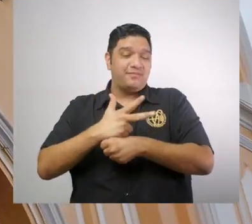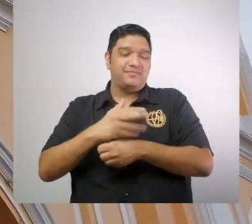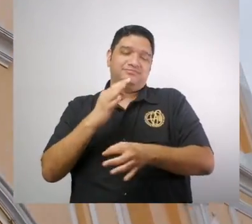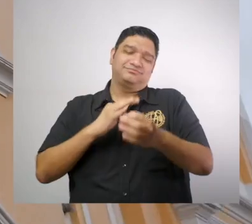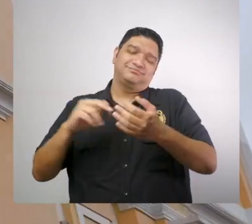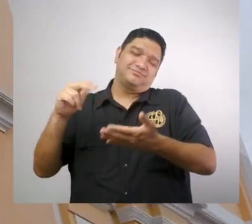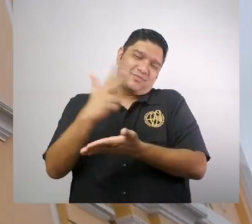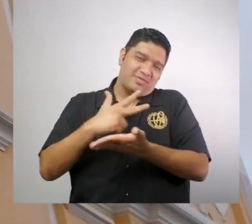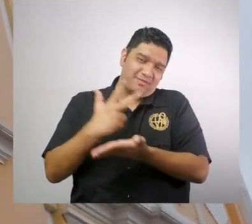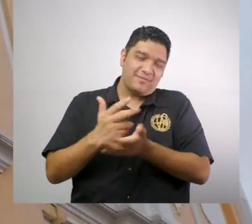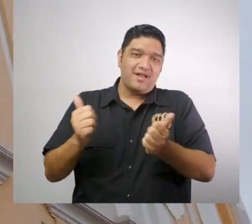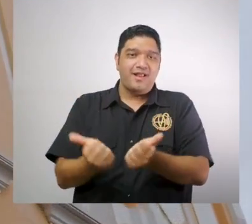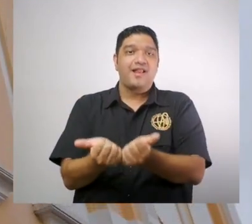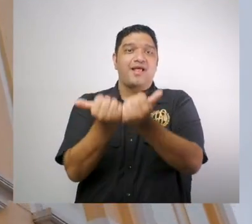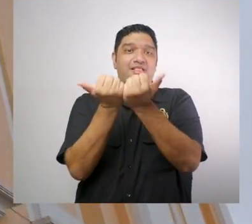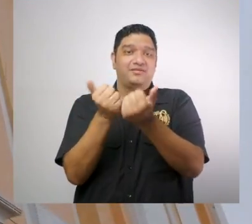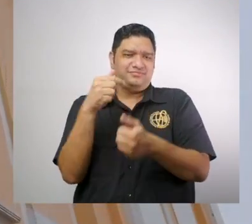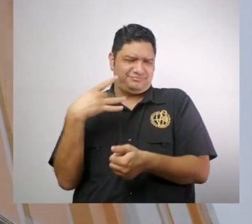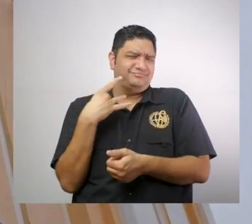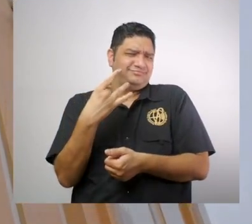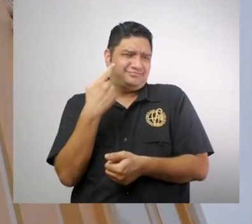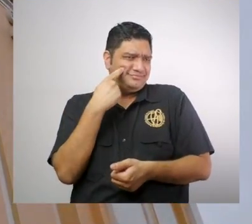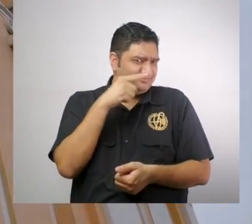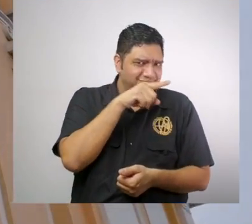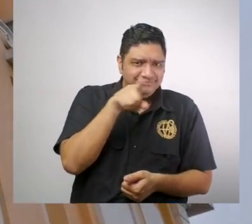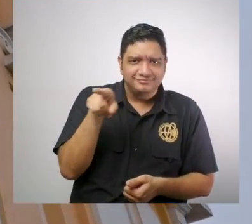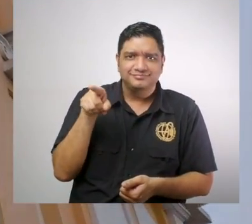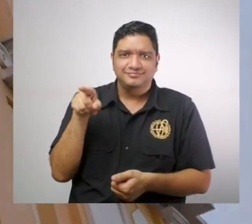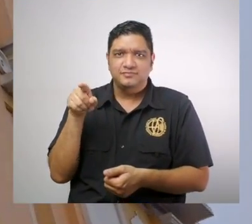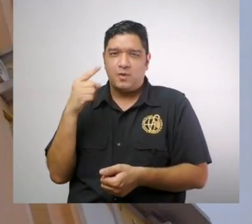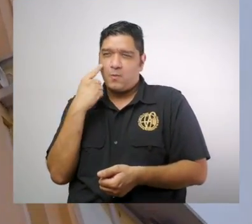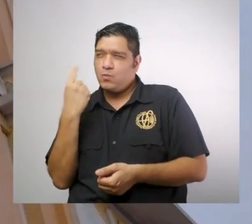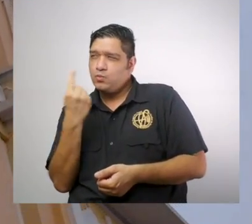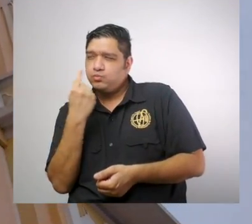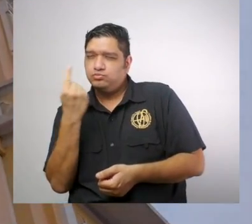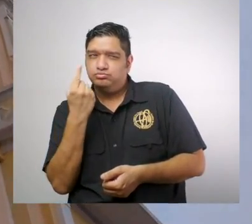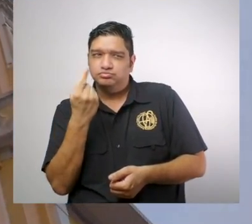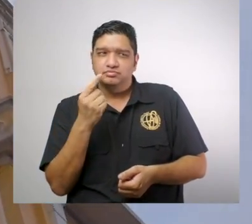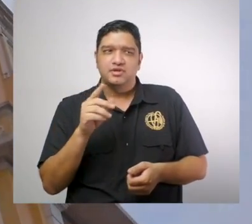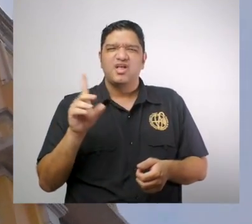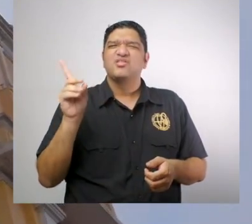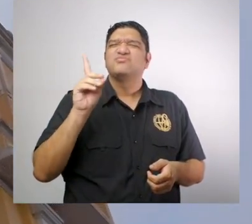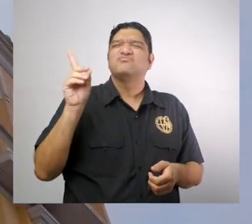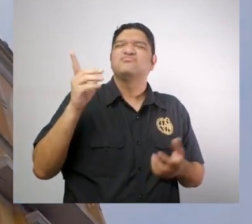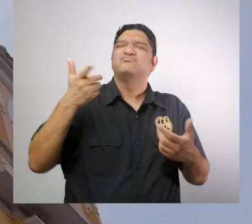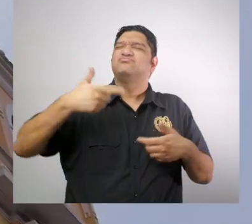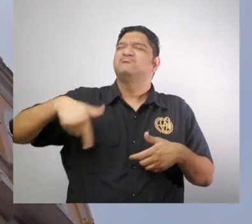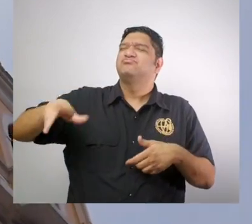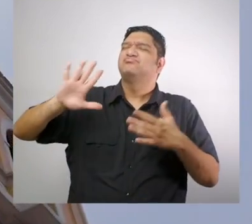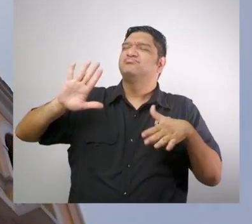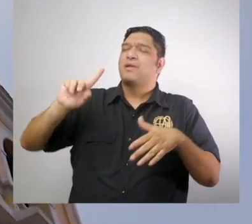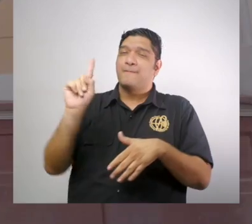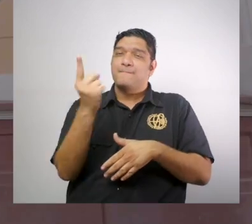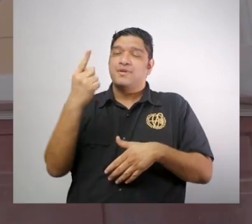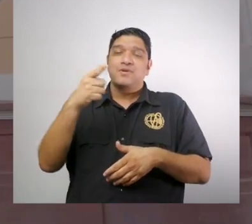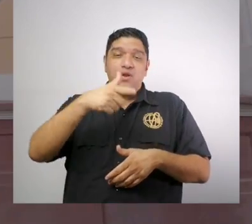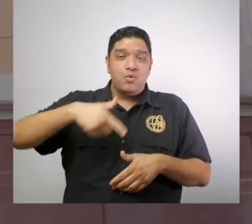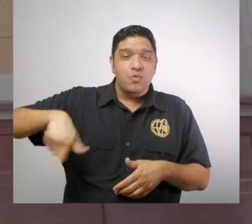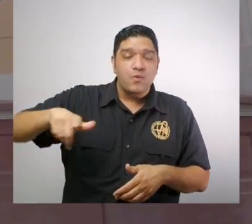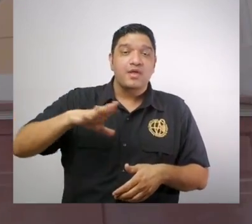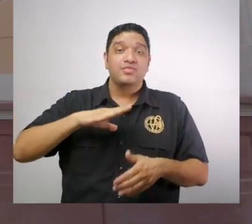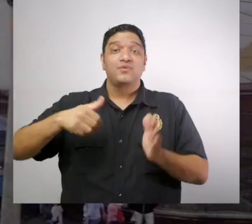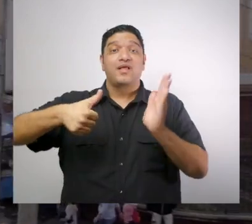los invito también que cuando vengan a este lugar busquen dónde se alojó el ayuntamiento a